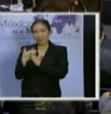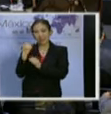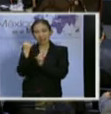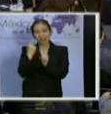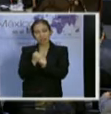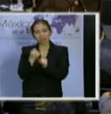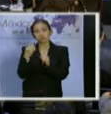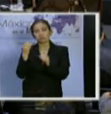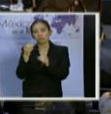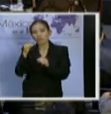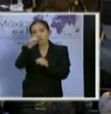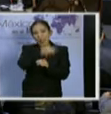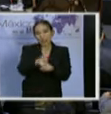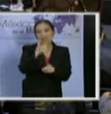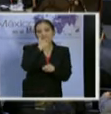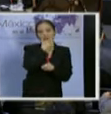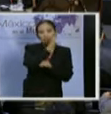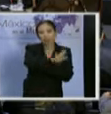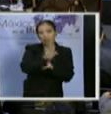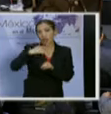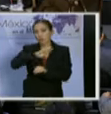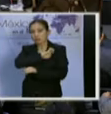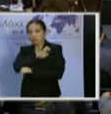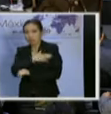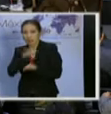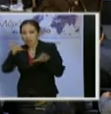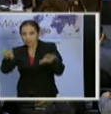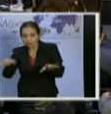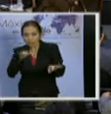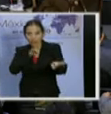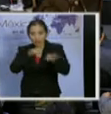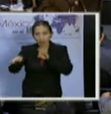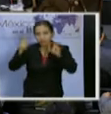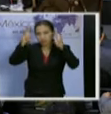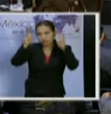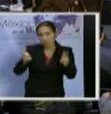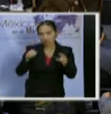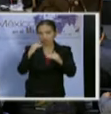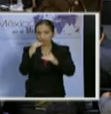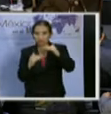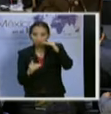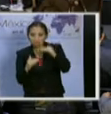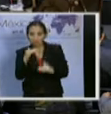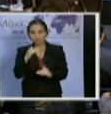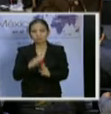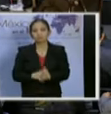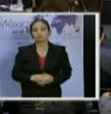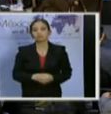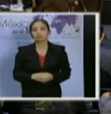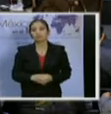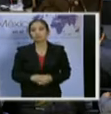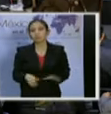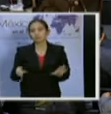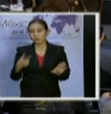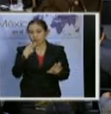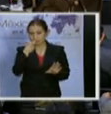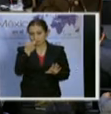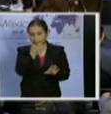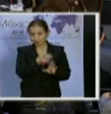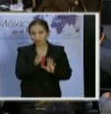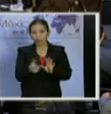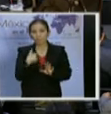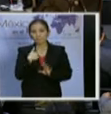sido tanto en Reino Unido como en España, trabajando en temas de desigualdad. Y dicho esto,